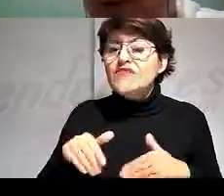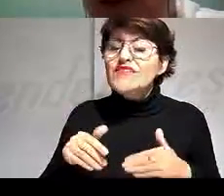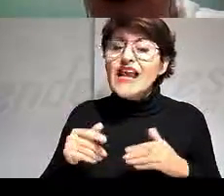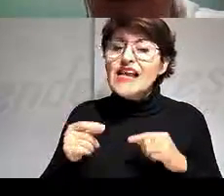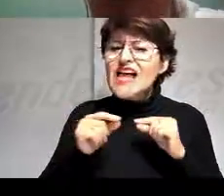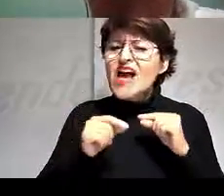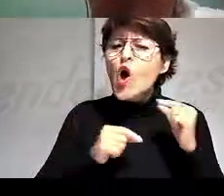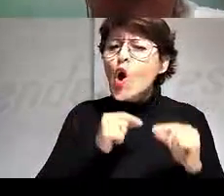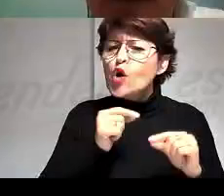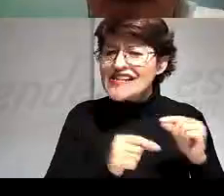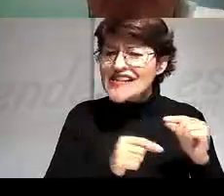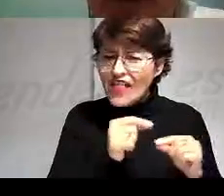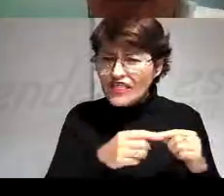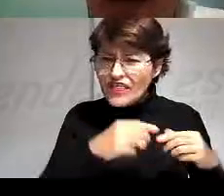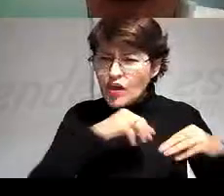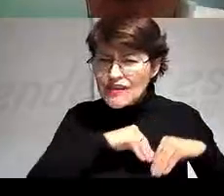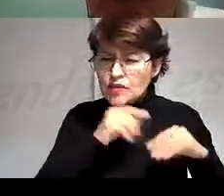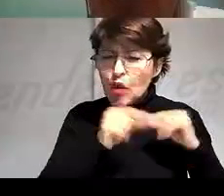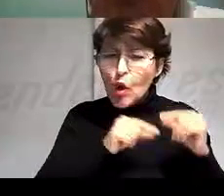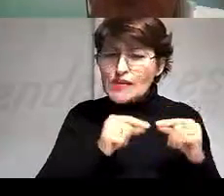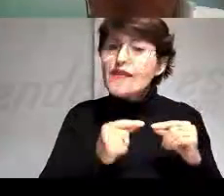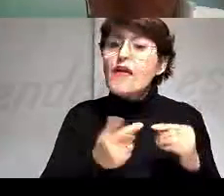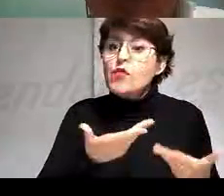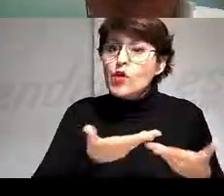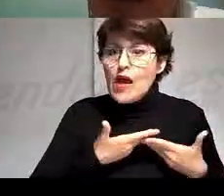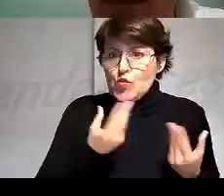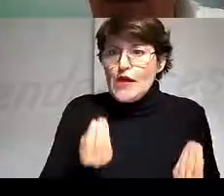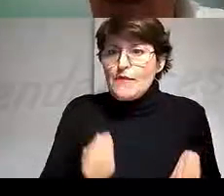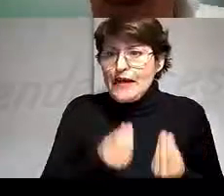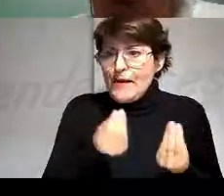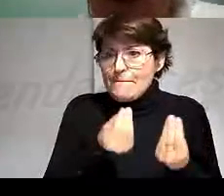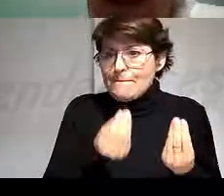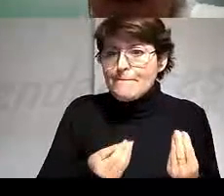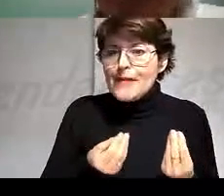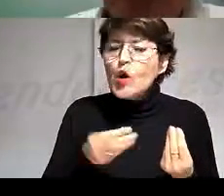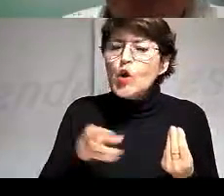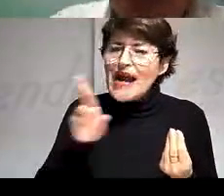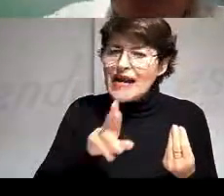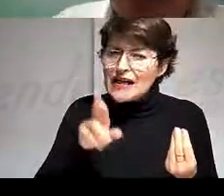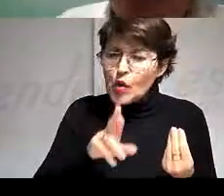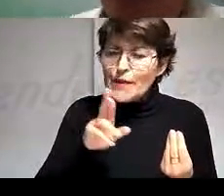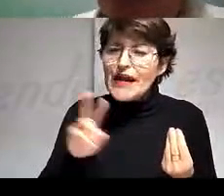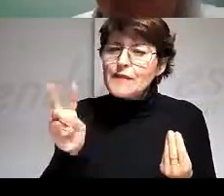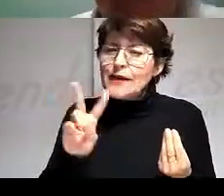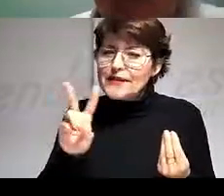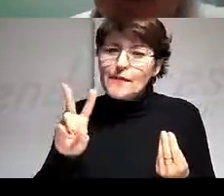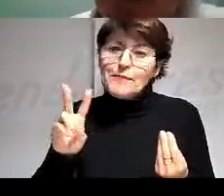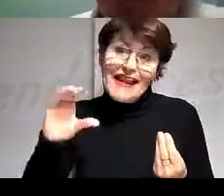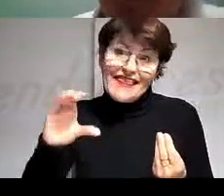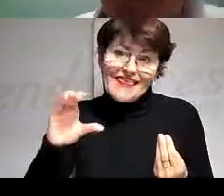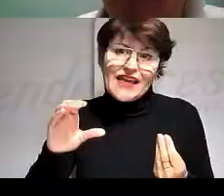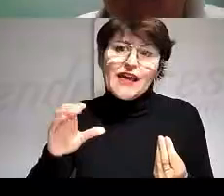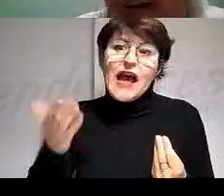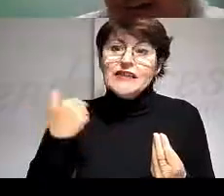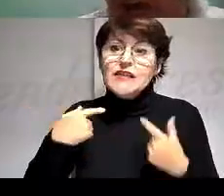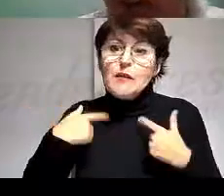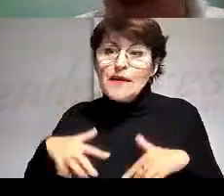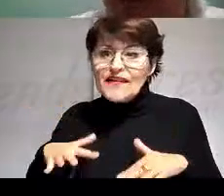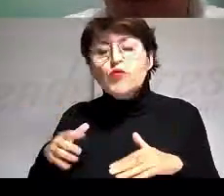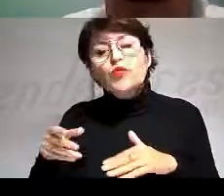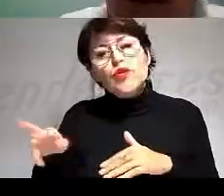para volver a la situación previa a la oxidación, sino para recuperar la vitamina C y la vitamina A que hemos invertido en